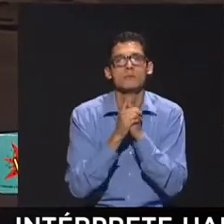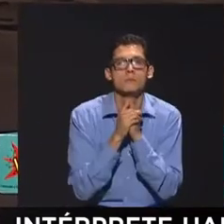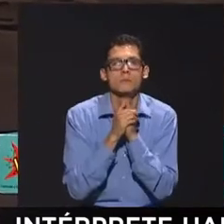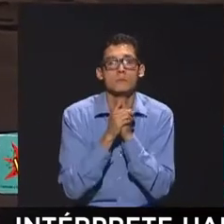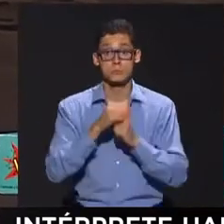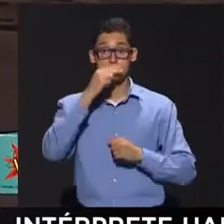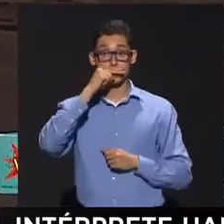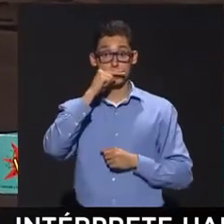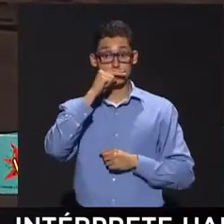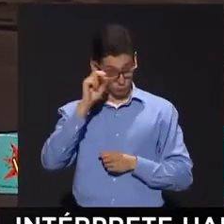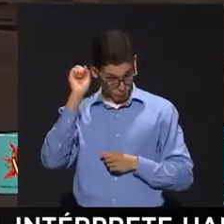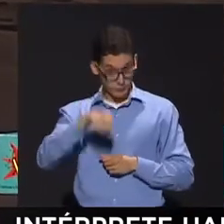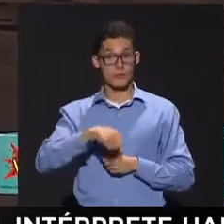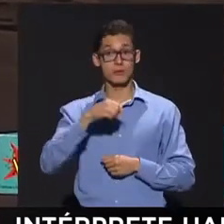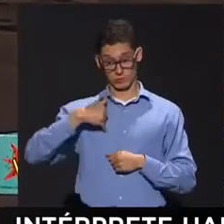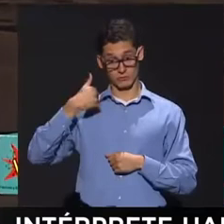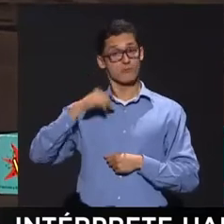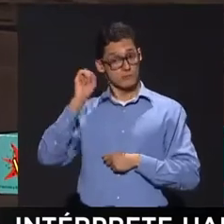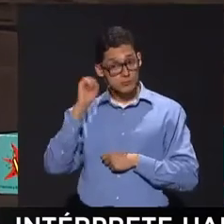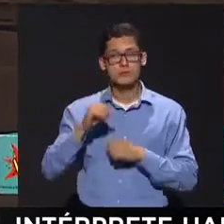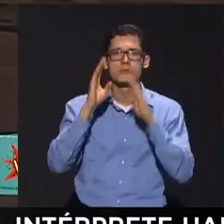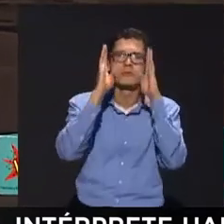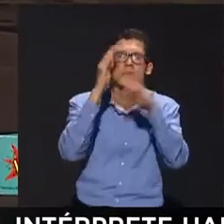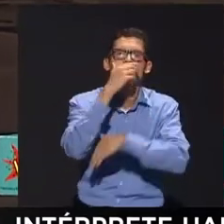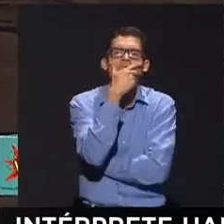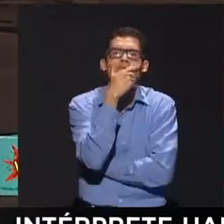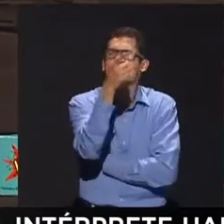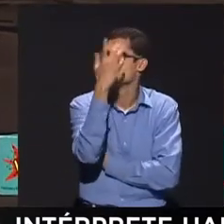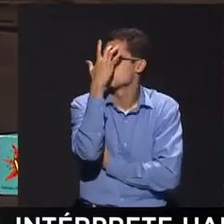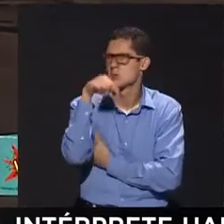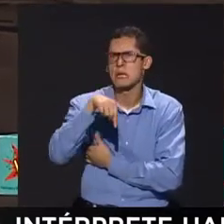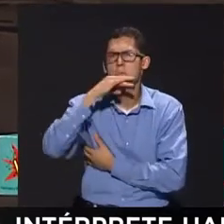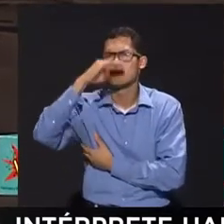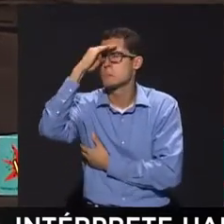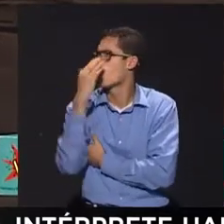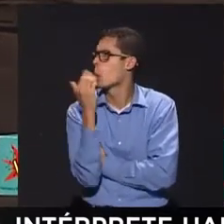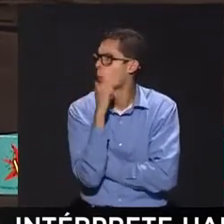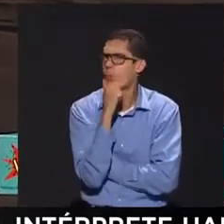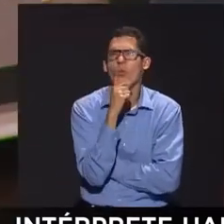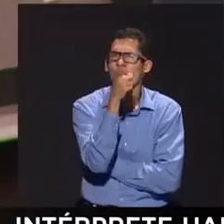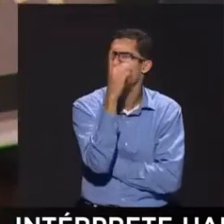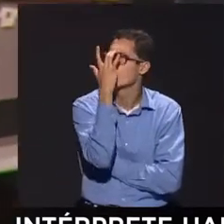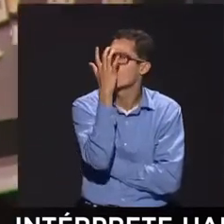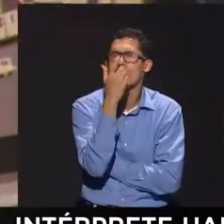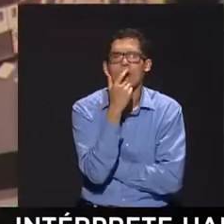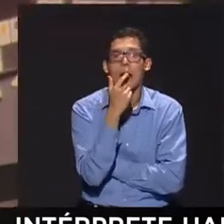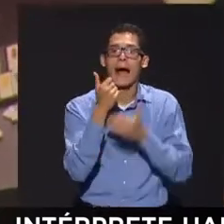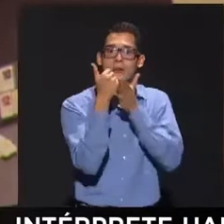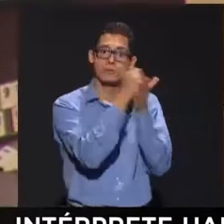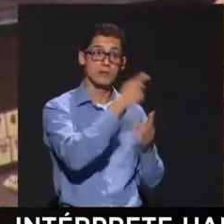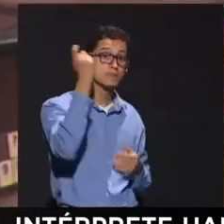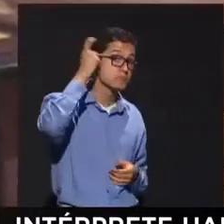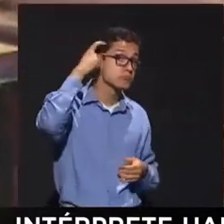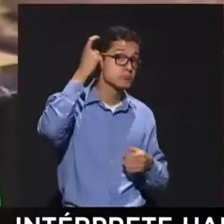como niño, como niña, como ciudadano, enseñarle a los niños y conversar de lo que está pasando en el país, desarrolla la inteligencia emocional, desarrolla